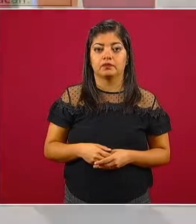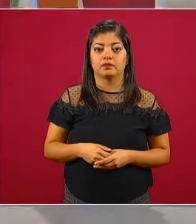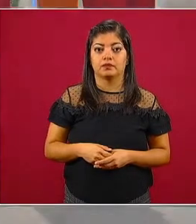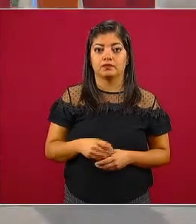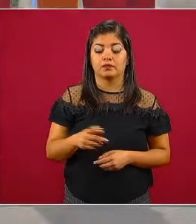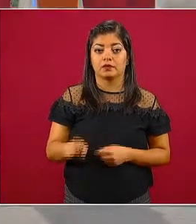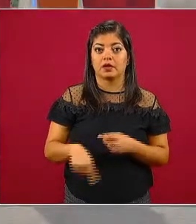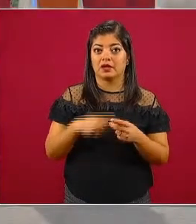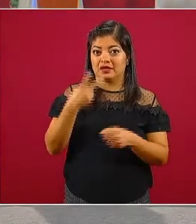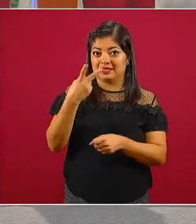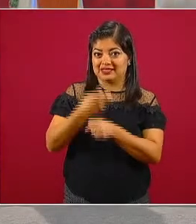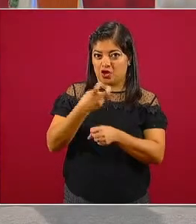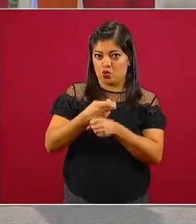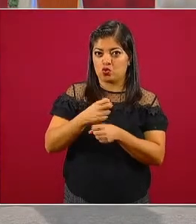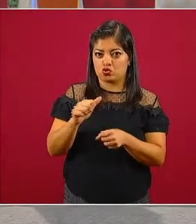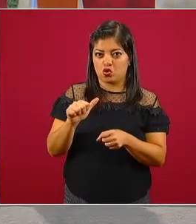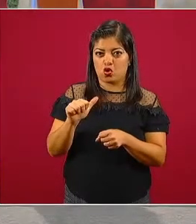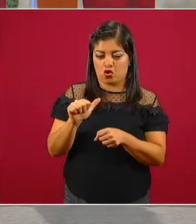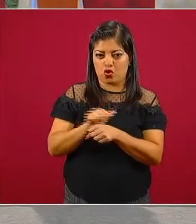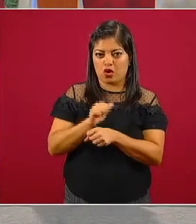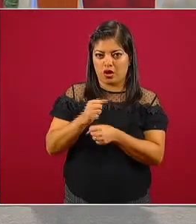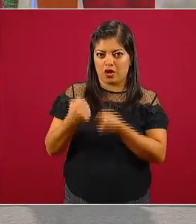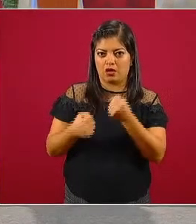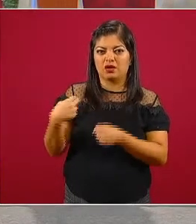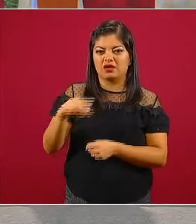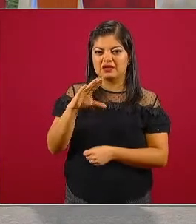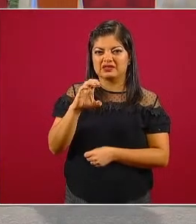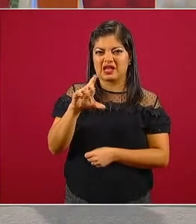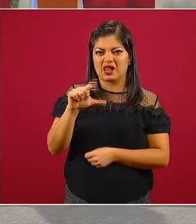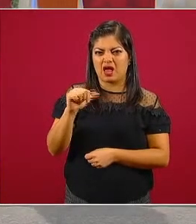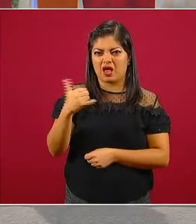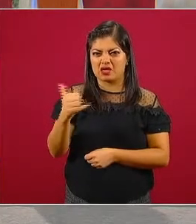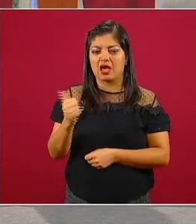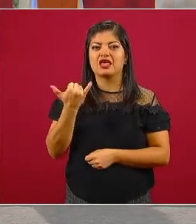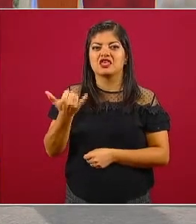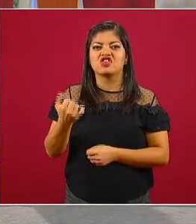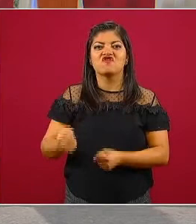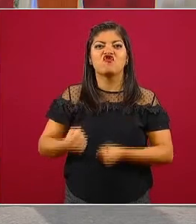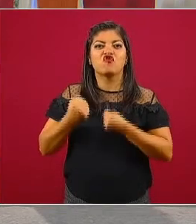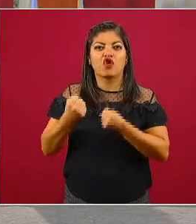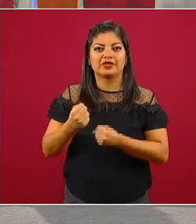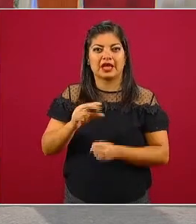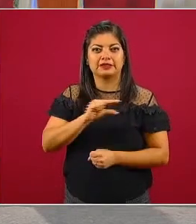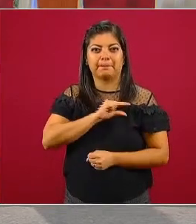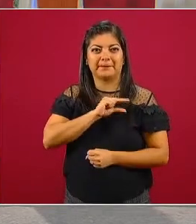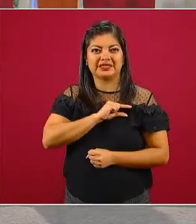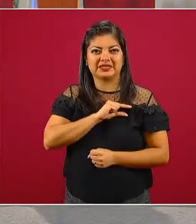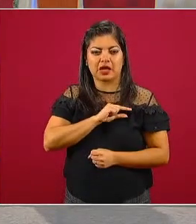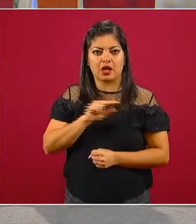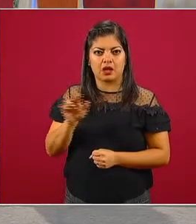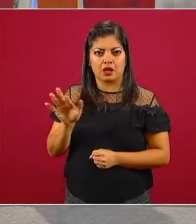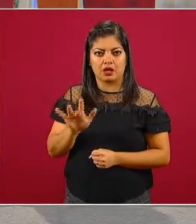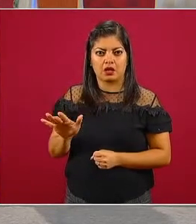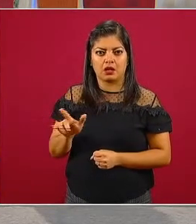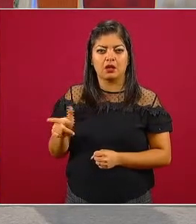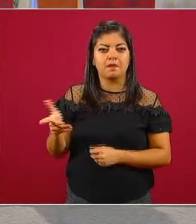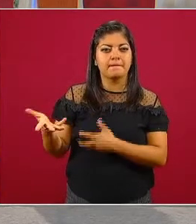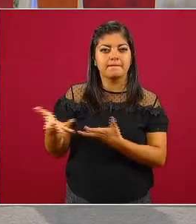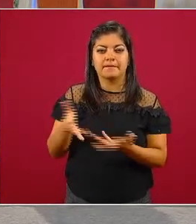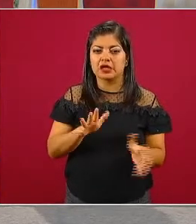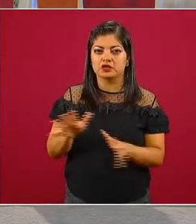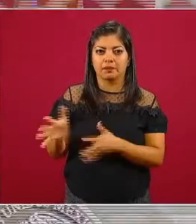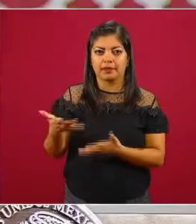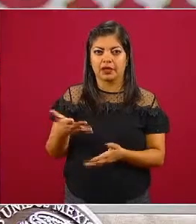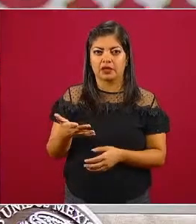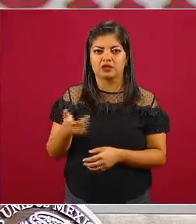segundo vehículo se exhiben las leyendas Celaya y Fuerzas Especiales, estimándose que se está orientando